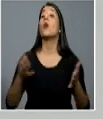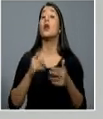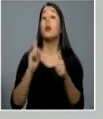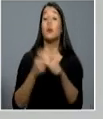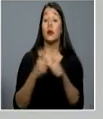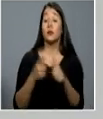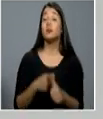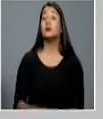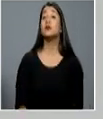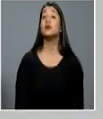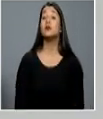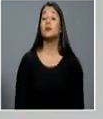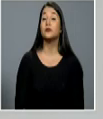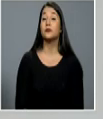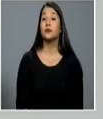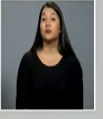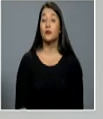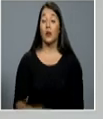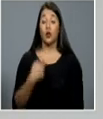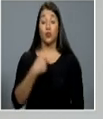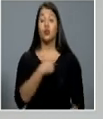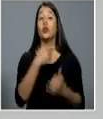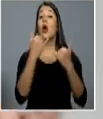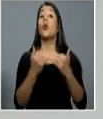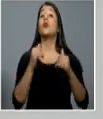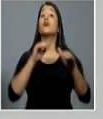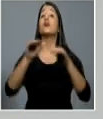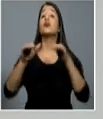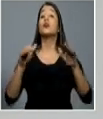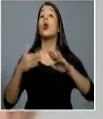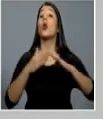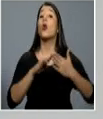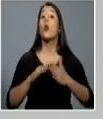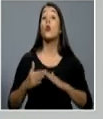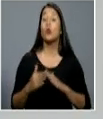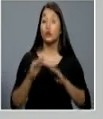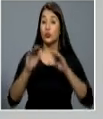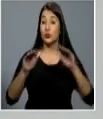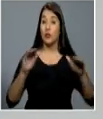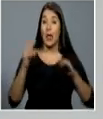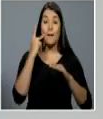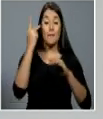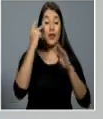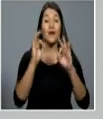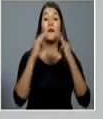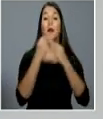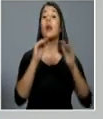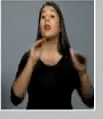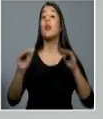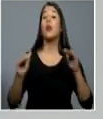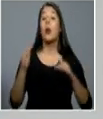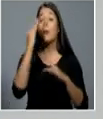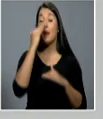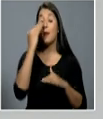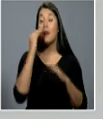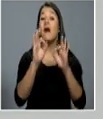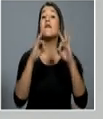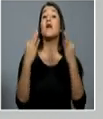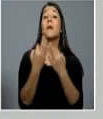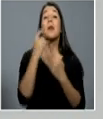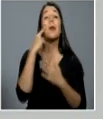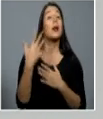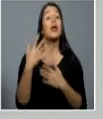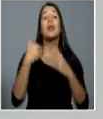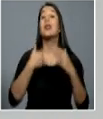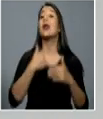que sea una inversión sostenible. Estamos haciendo un llamado a las comunidades, a los padres de familia, a las madres de familia, para que tengan todos